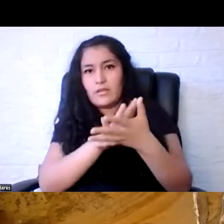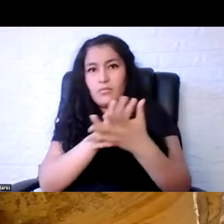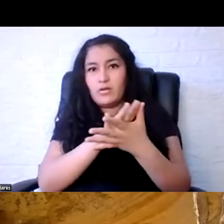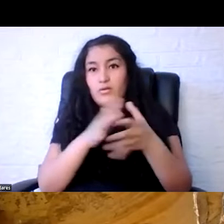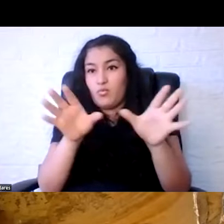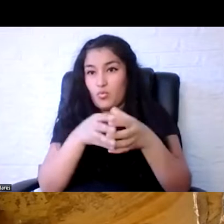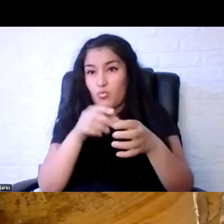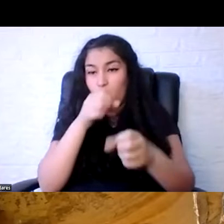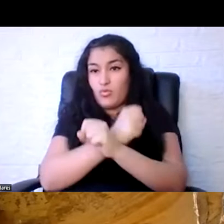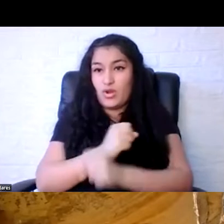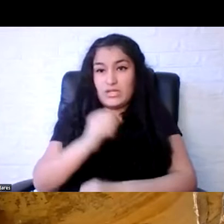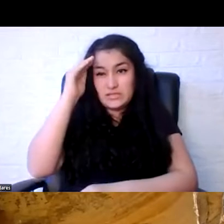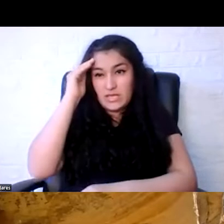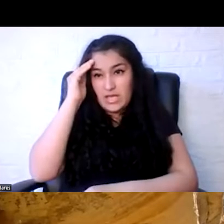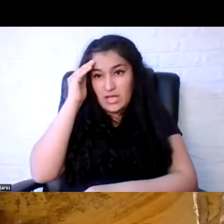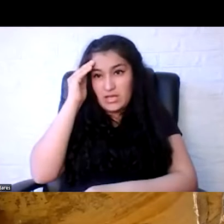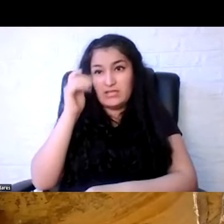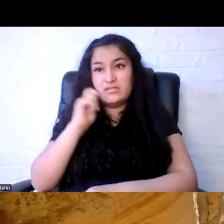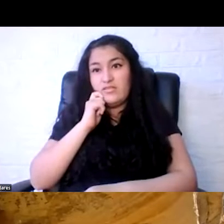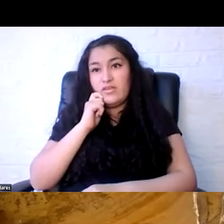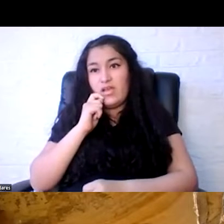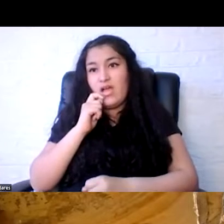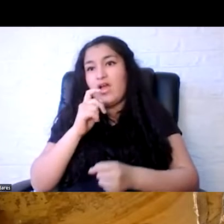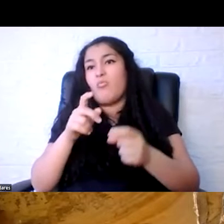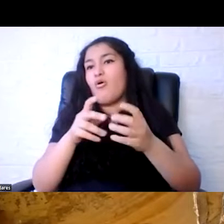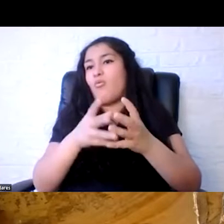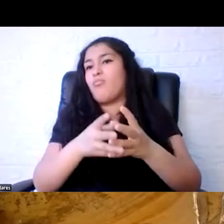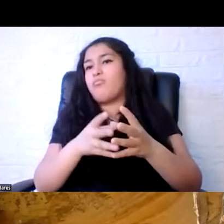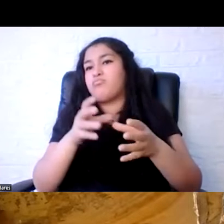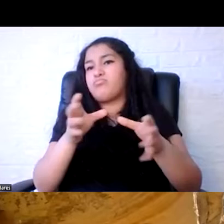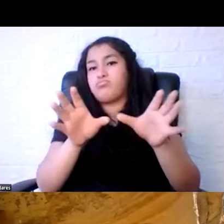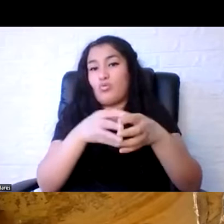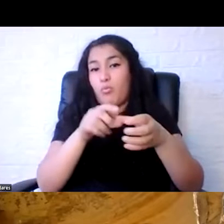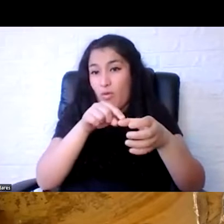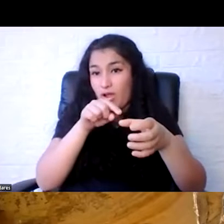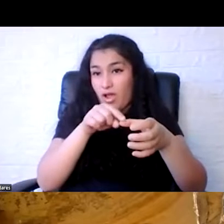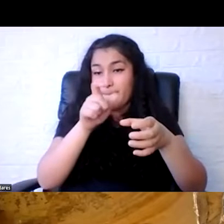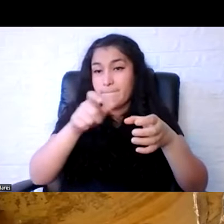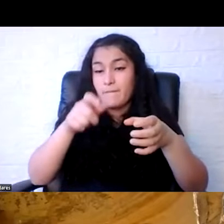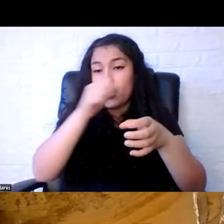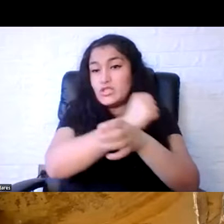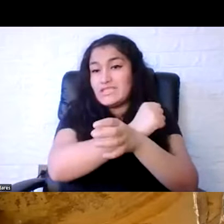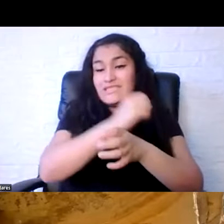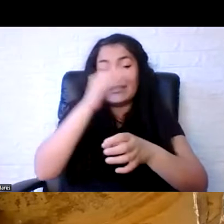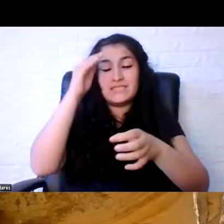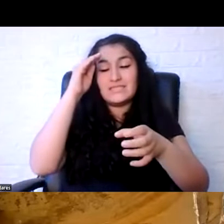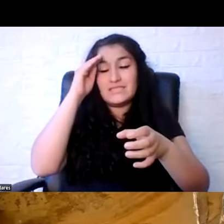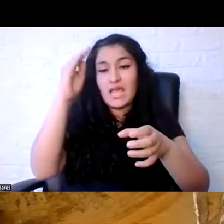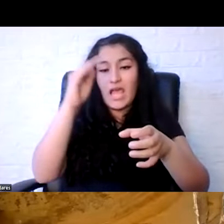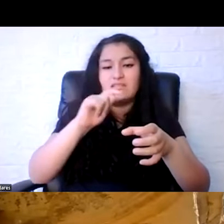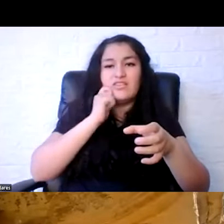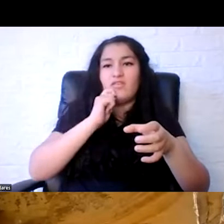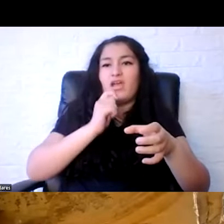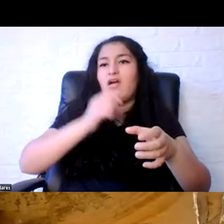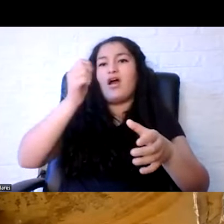abandonado una alcaldía, por decir, ¿no? O sea, que todos han renunciado de golpe. Entonces, dentro de